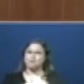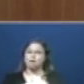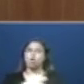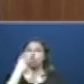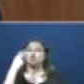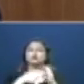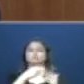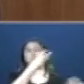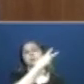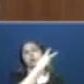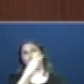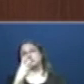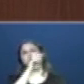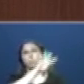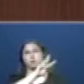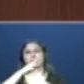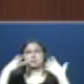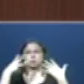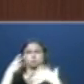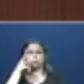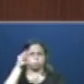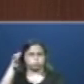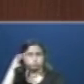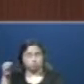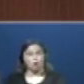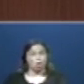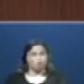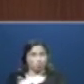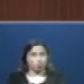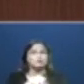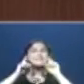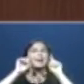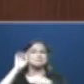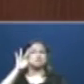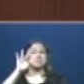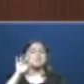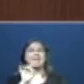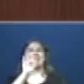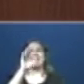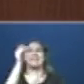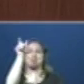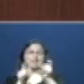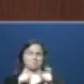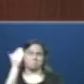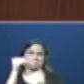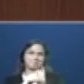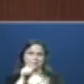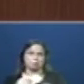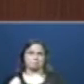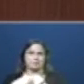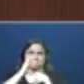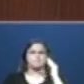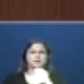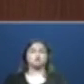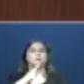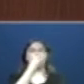2248 municipios todos los cuales excepto 15 tienen menos de 200000 habitantes y más de 2200 entidades